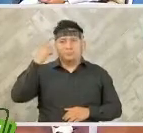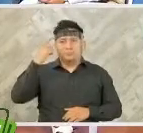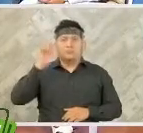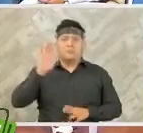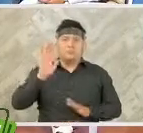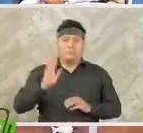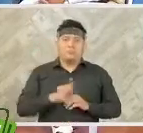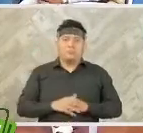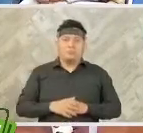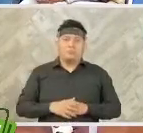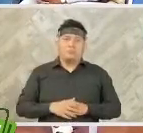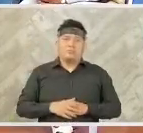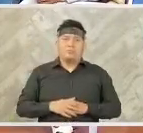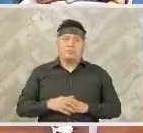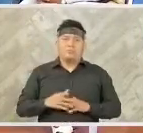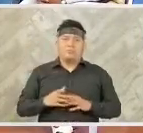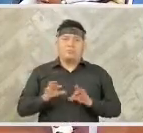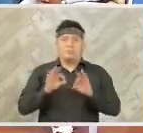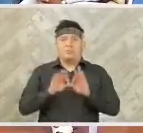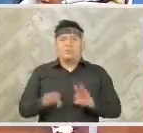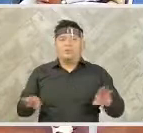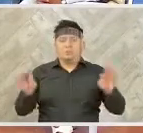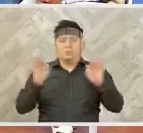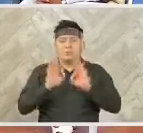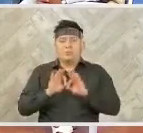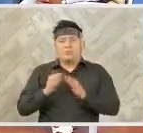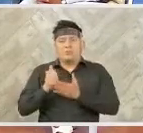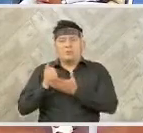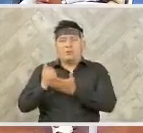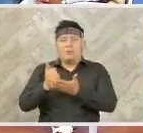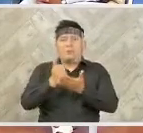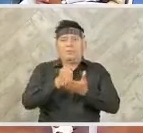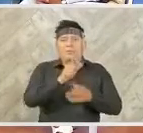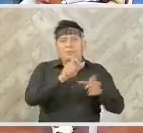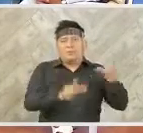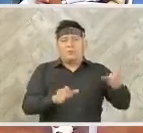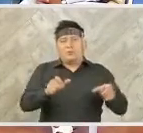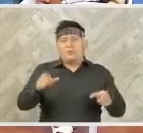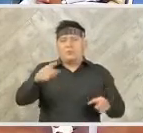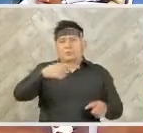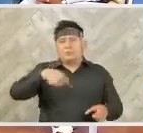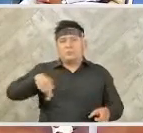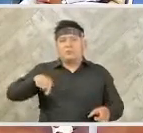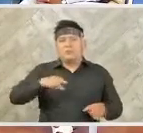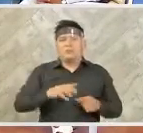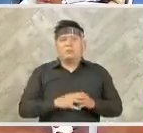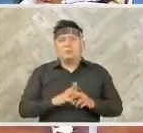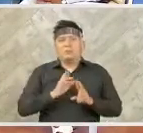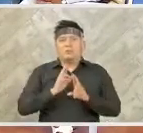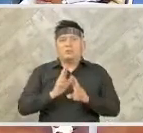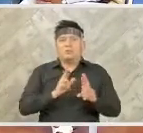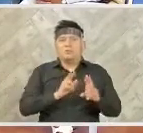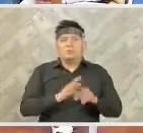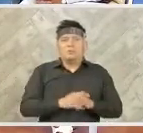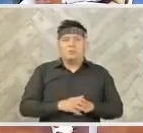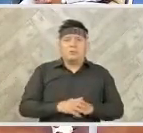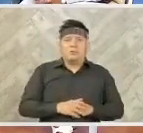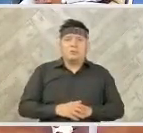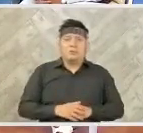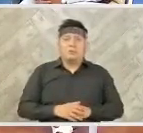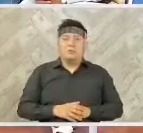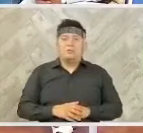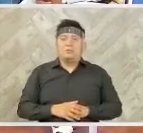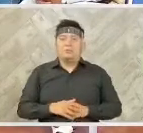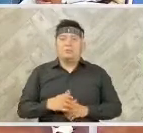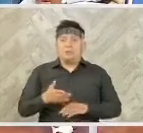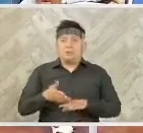que tenemos de contribuir a toda la ciudadanía en esta situación. Cuando contestaba la anterior pregunta,